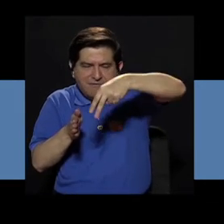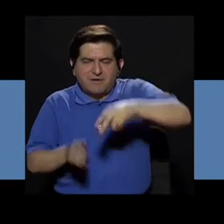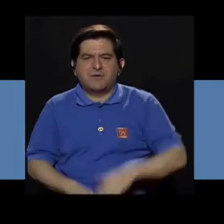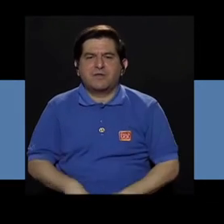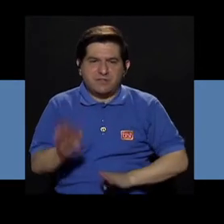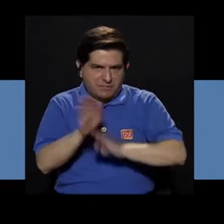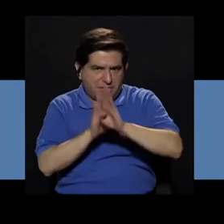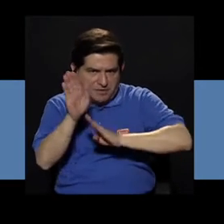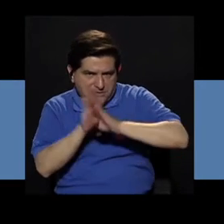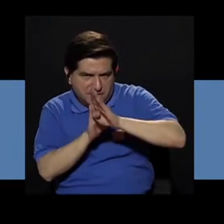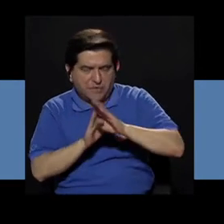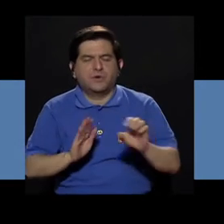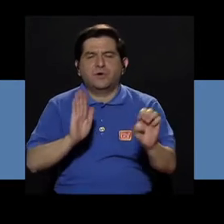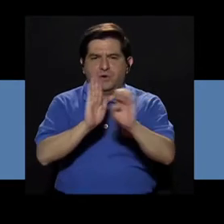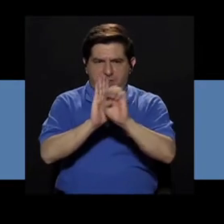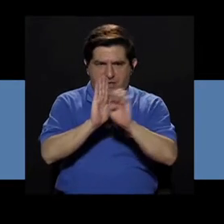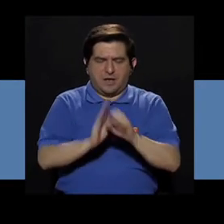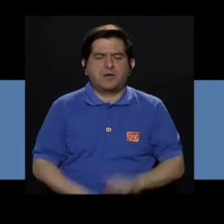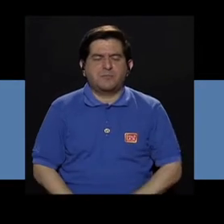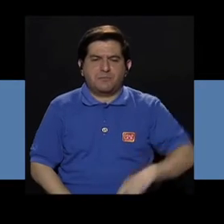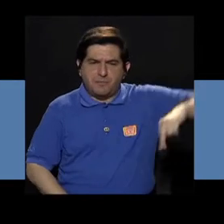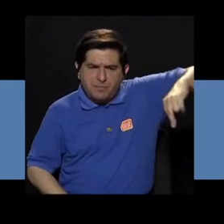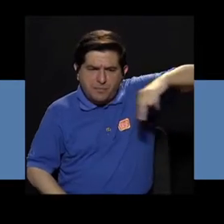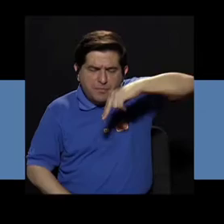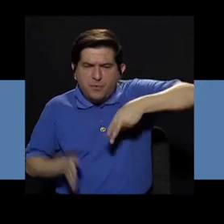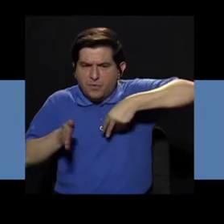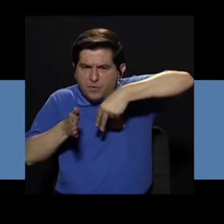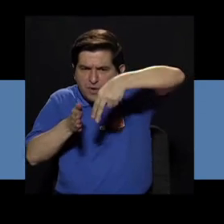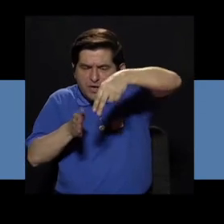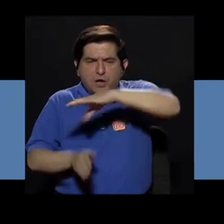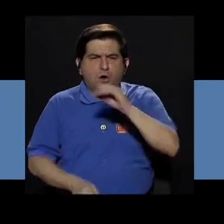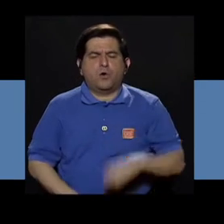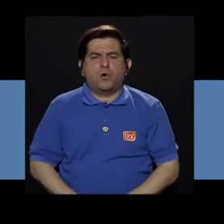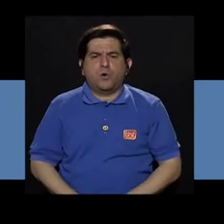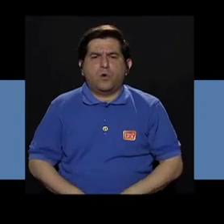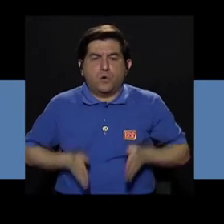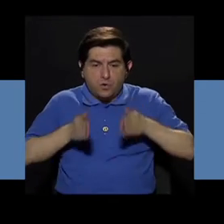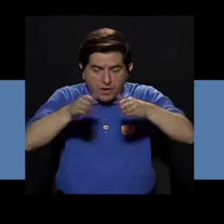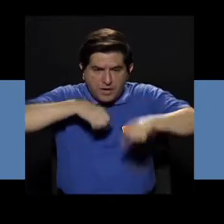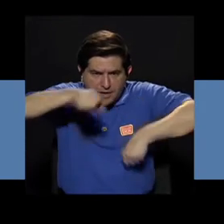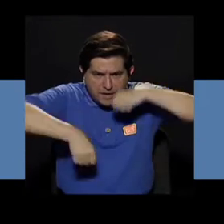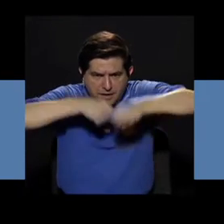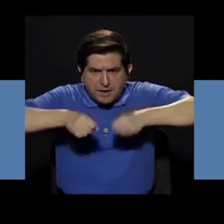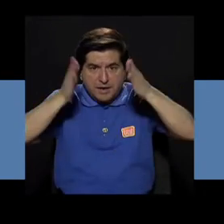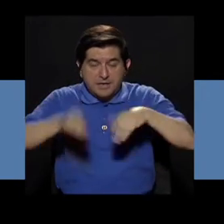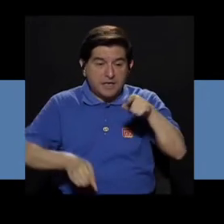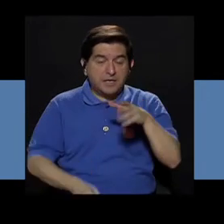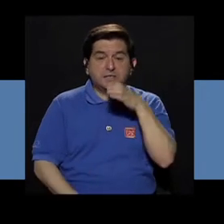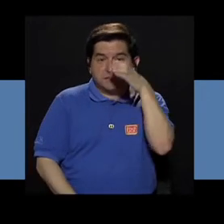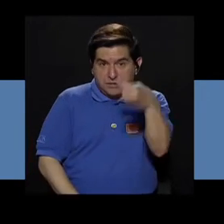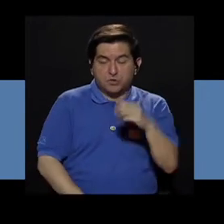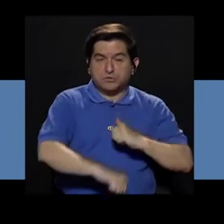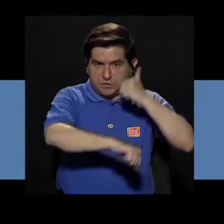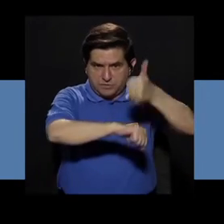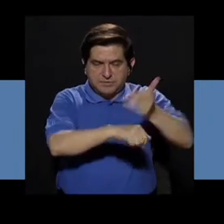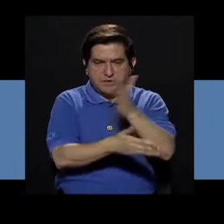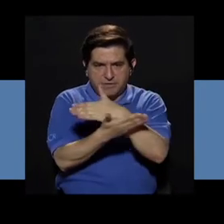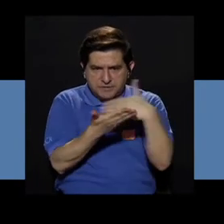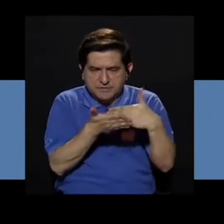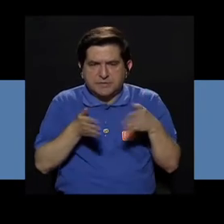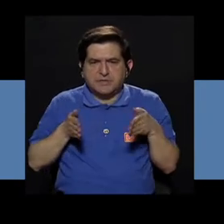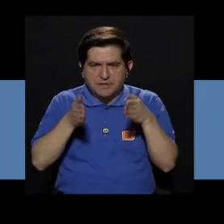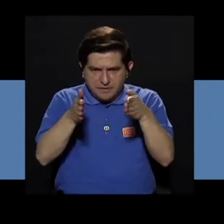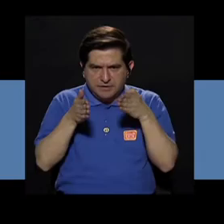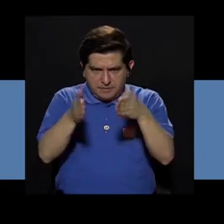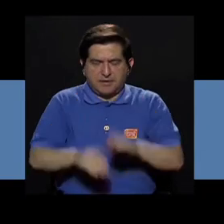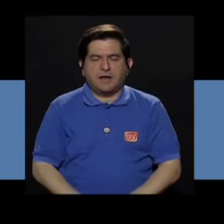adecuadas para desenvolverse, por ejemplo, aceras o ciclovías. De hecho, se recomienda colocar ciclovías en algunos segmentos de la